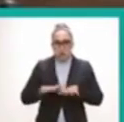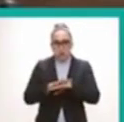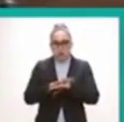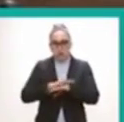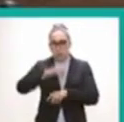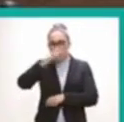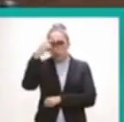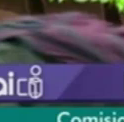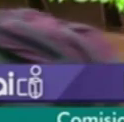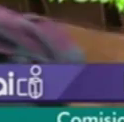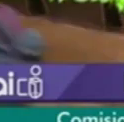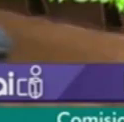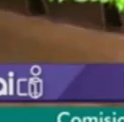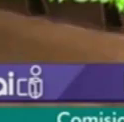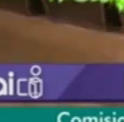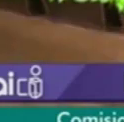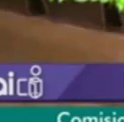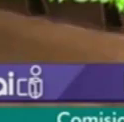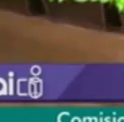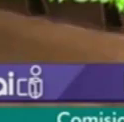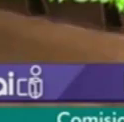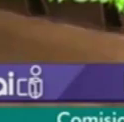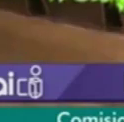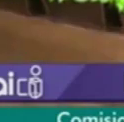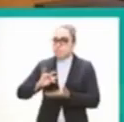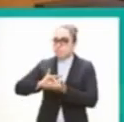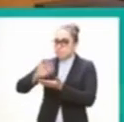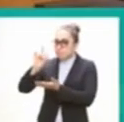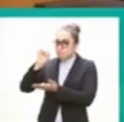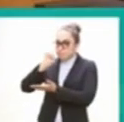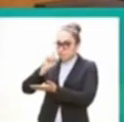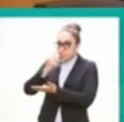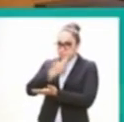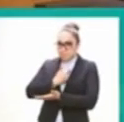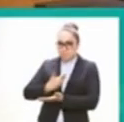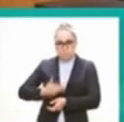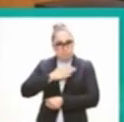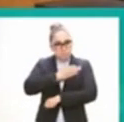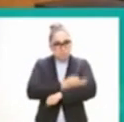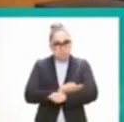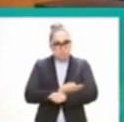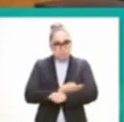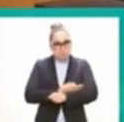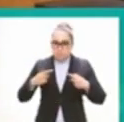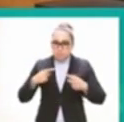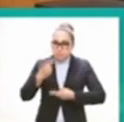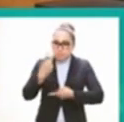acceso a la información. Con información de Victoria Flores, Corazit Noticias.